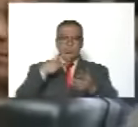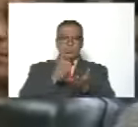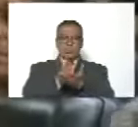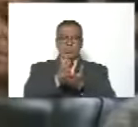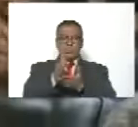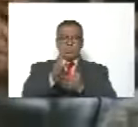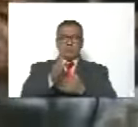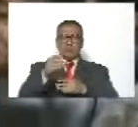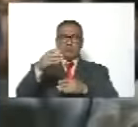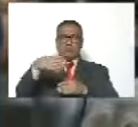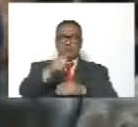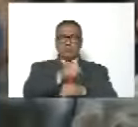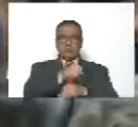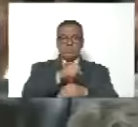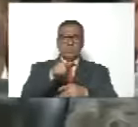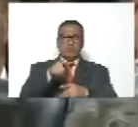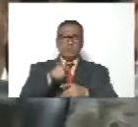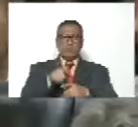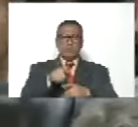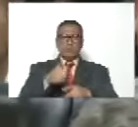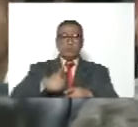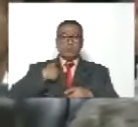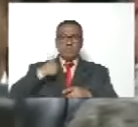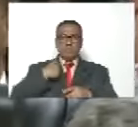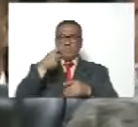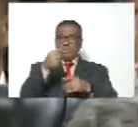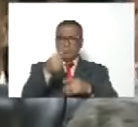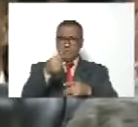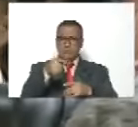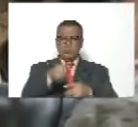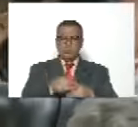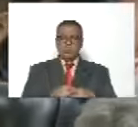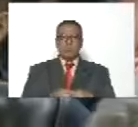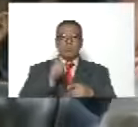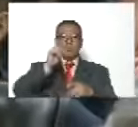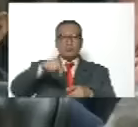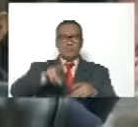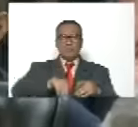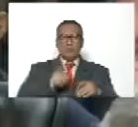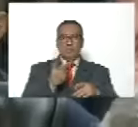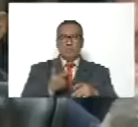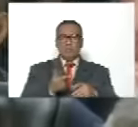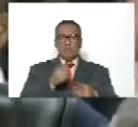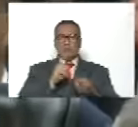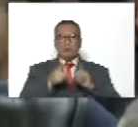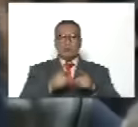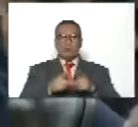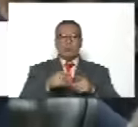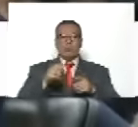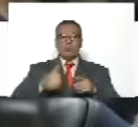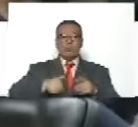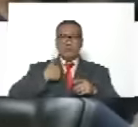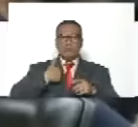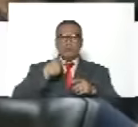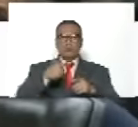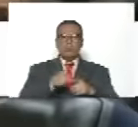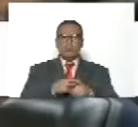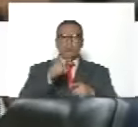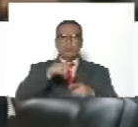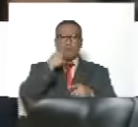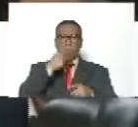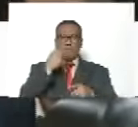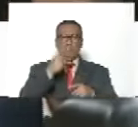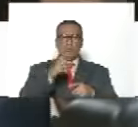la obtención de un provecho económico, pero también puede haber algún provecho